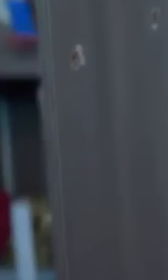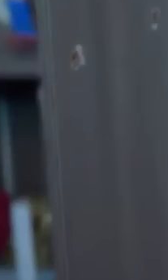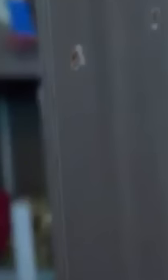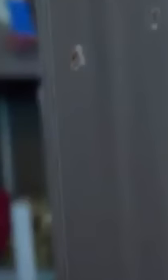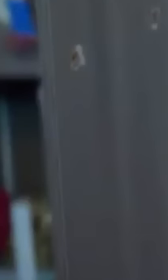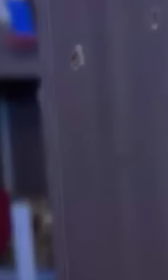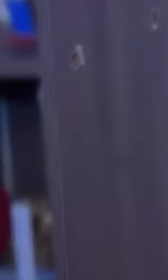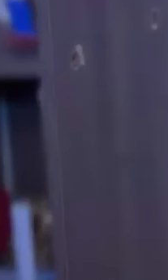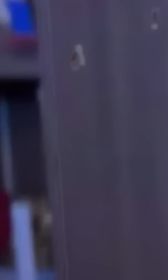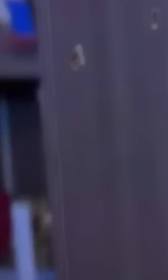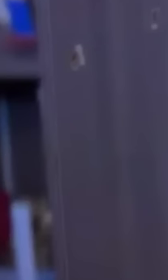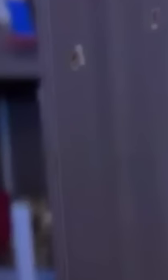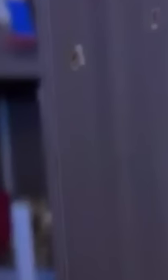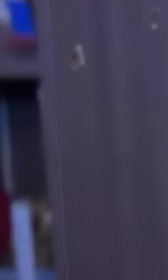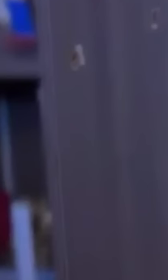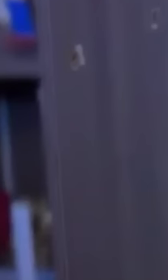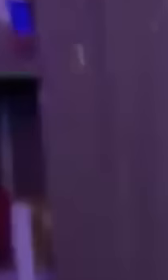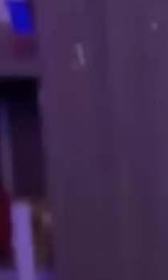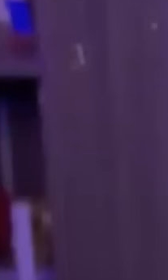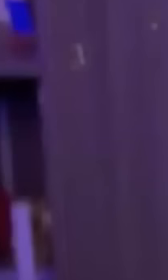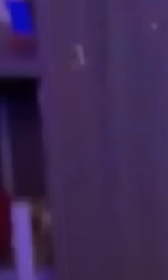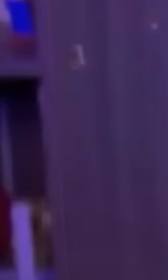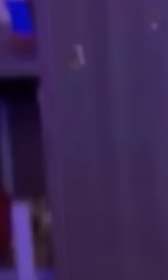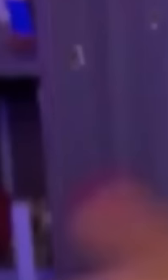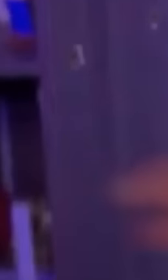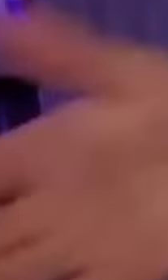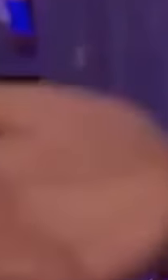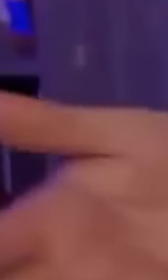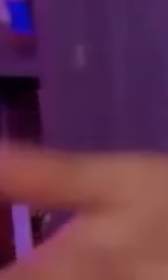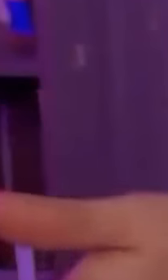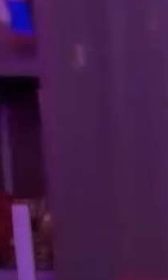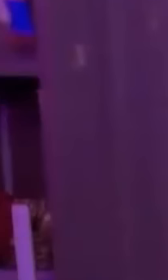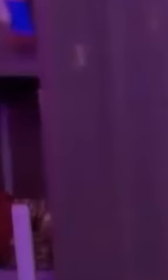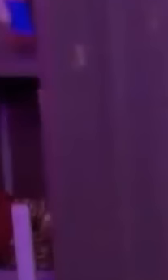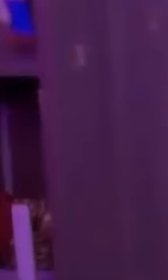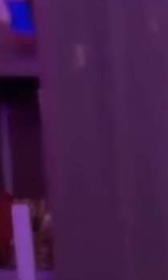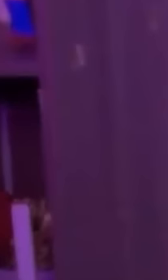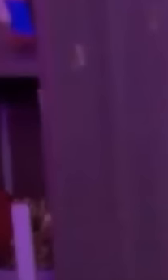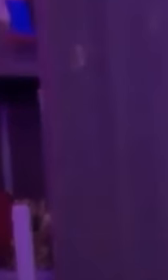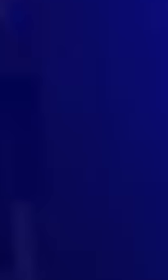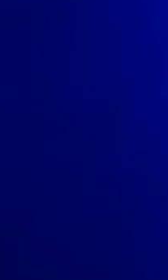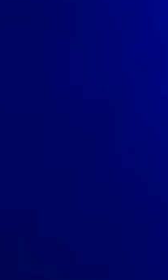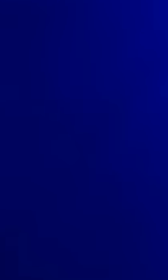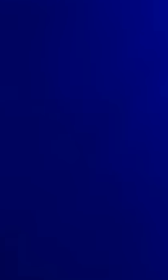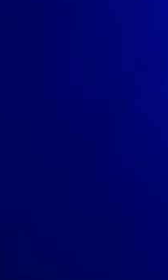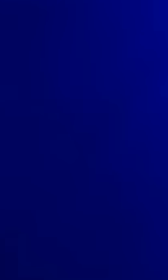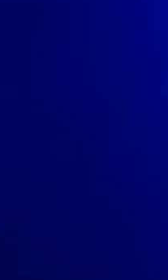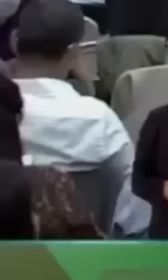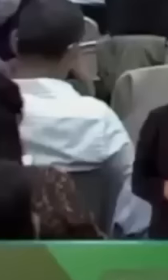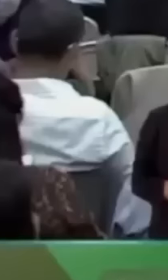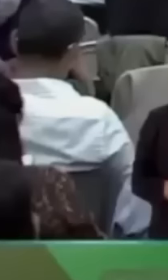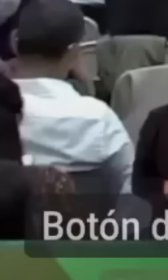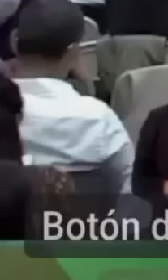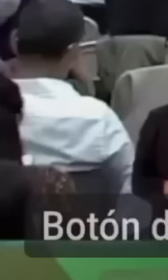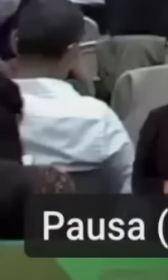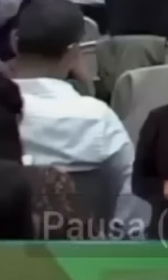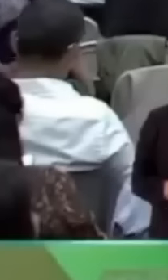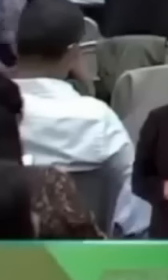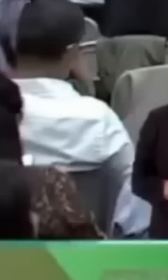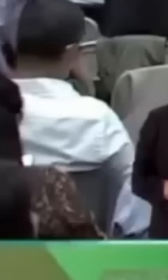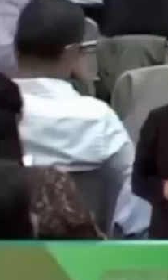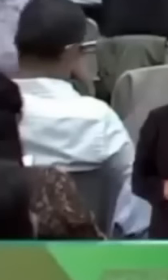hablando de derecho o si usted está hablando del coral blanco, porque no queda claro. Y para muestra, un botón.